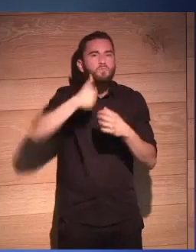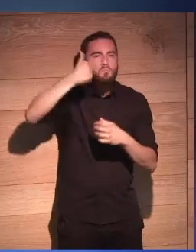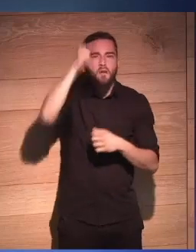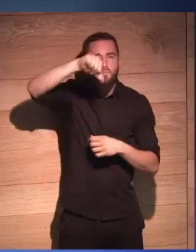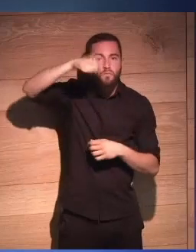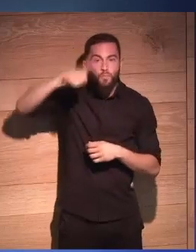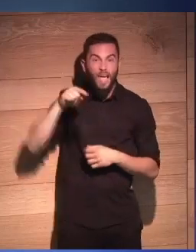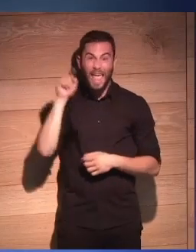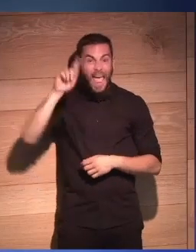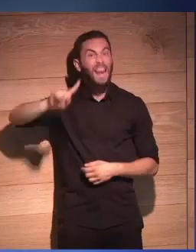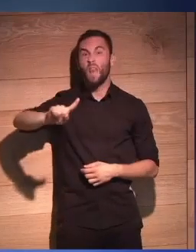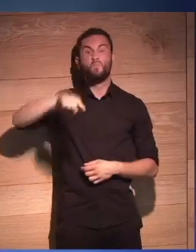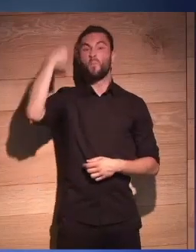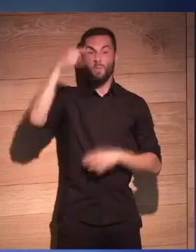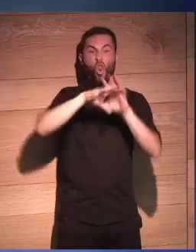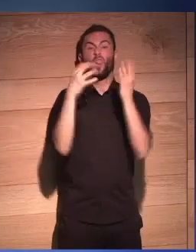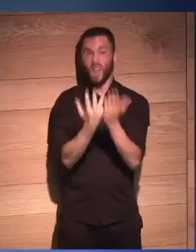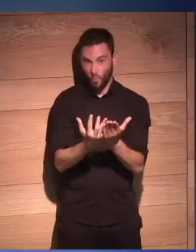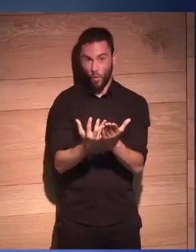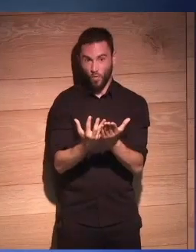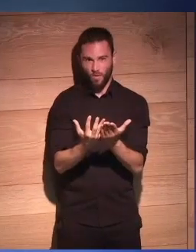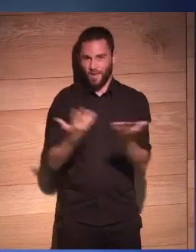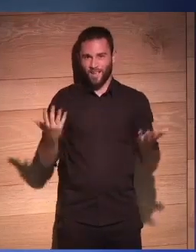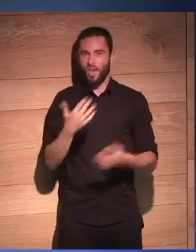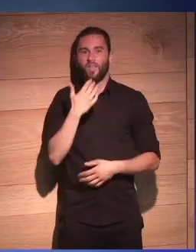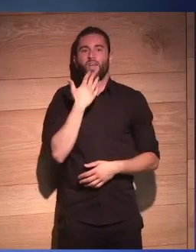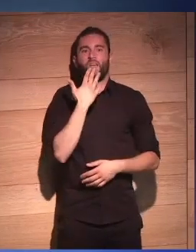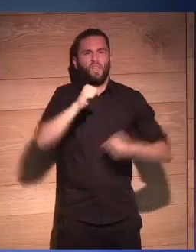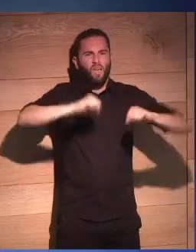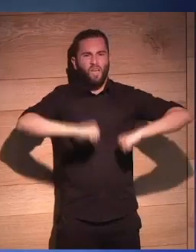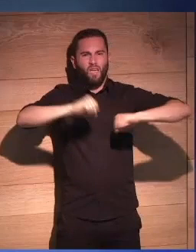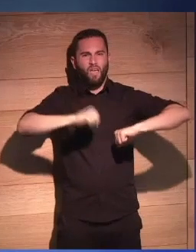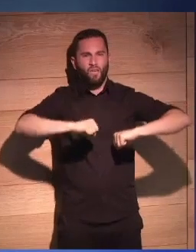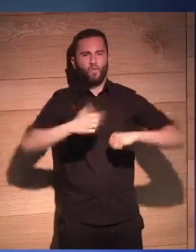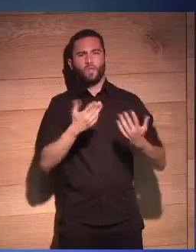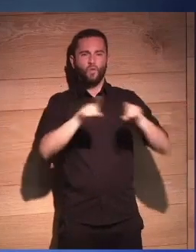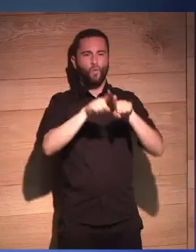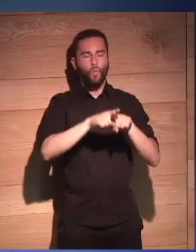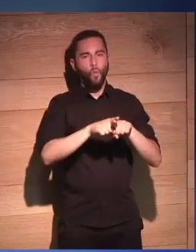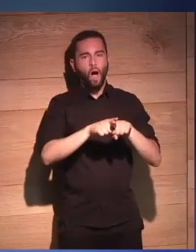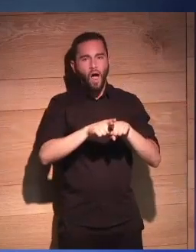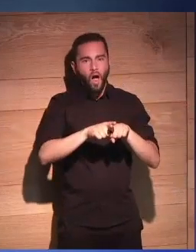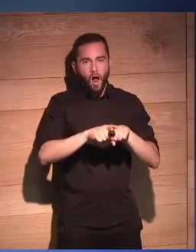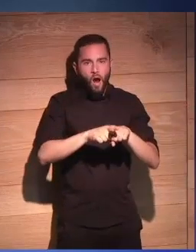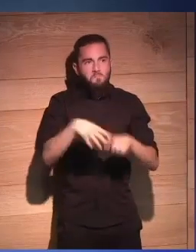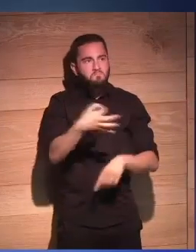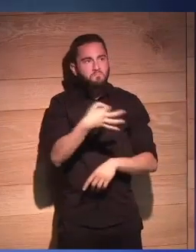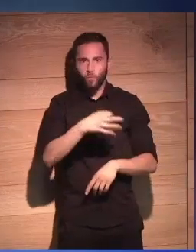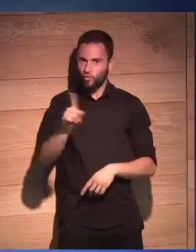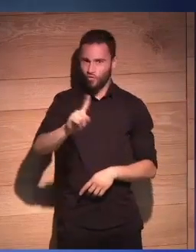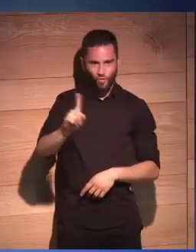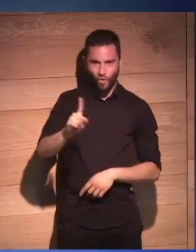sociedad que tiene el envejecimiento en un pedestal. Al uh-huh. contrario, es una sociedad contaminada hasta